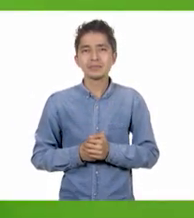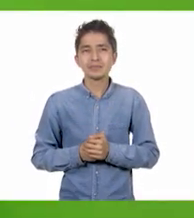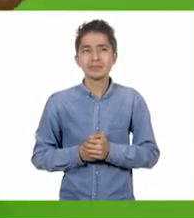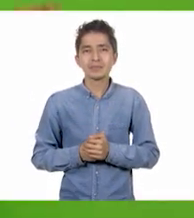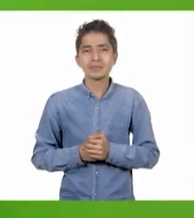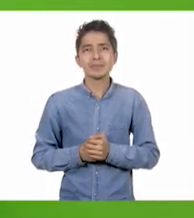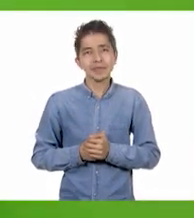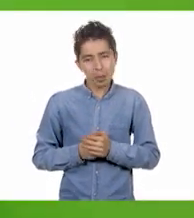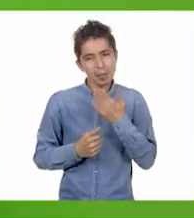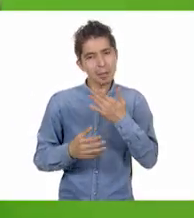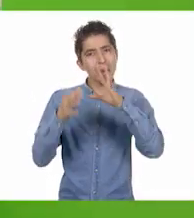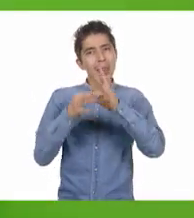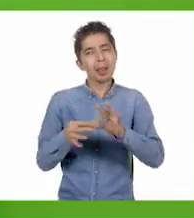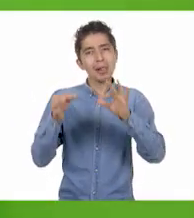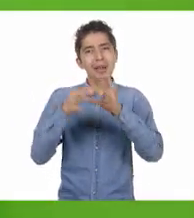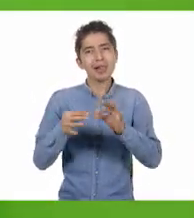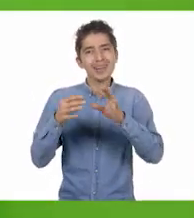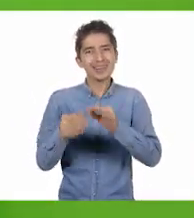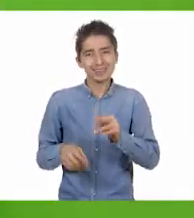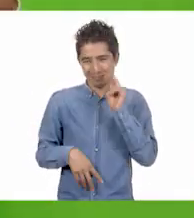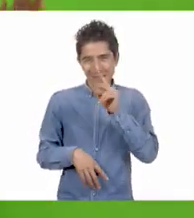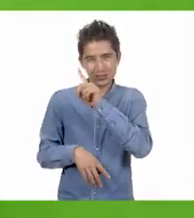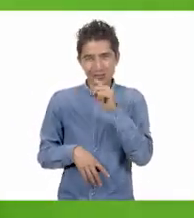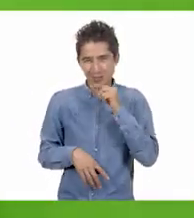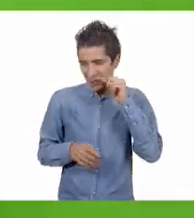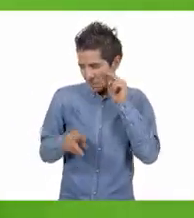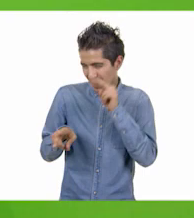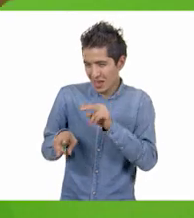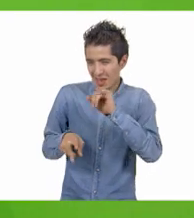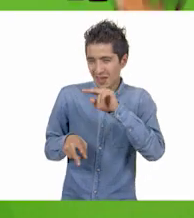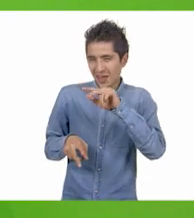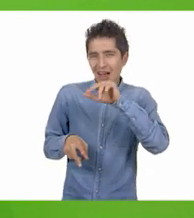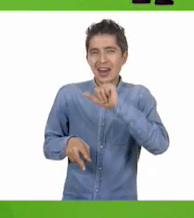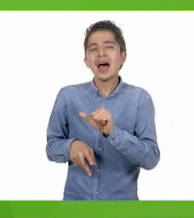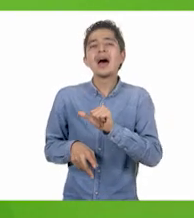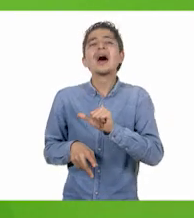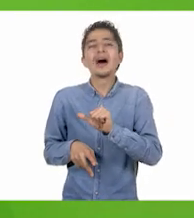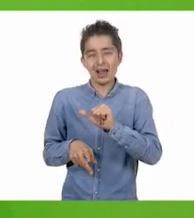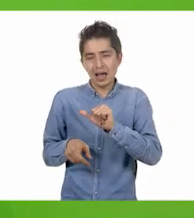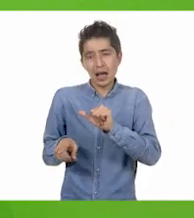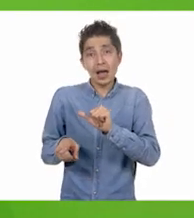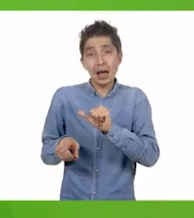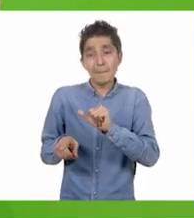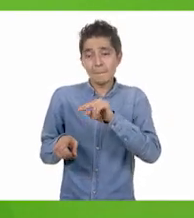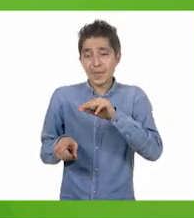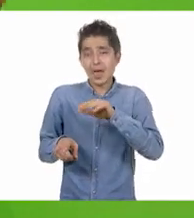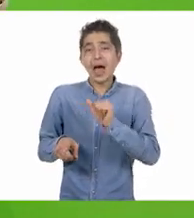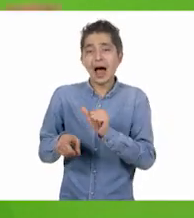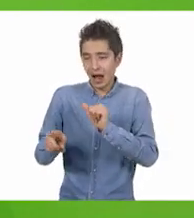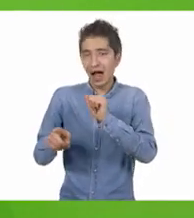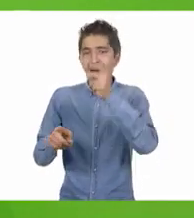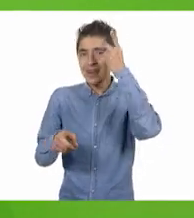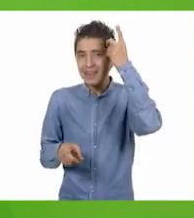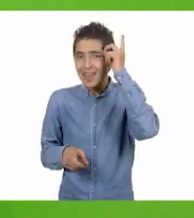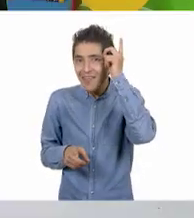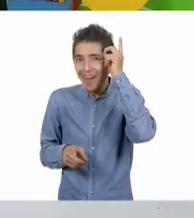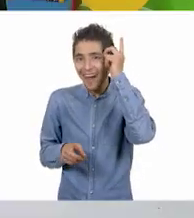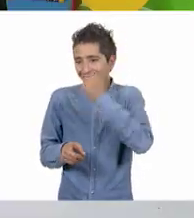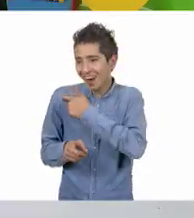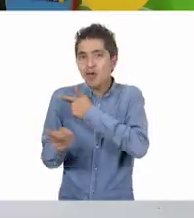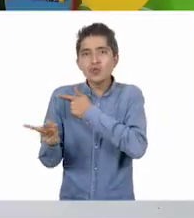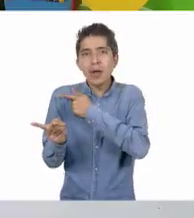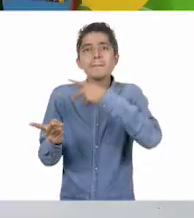¡Qué bien nos explicaron! ¿Te fijaste, Sohar, que a Ivana y a Mía les gustan los caballos y que nos mencionan razones distintas?